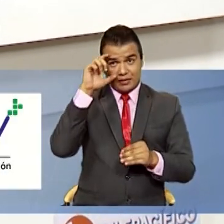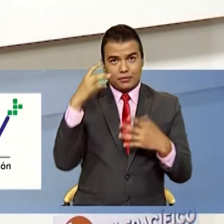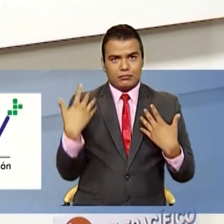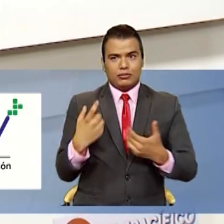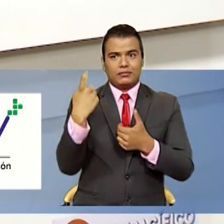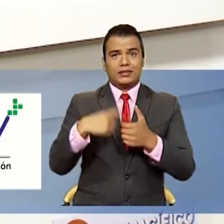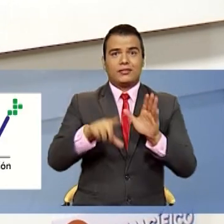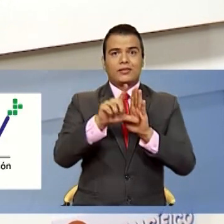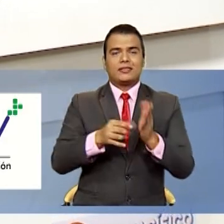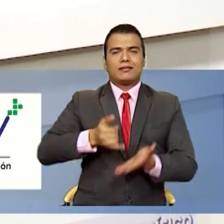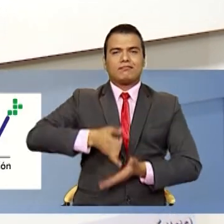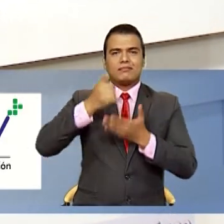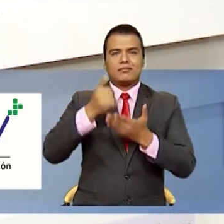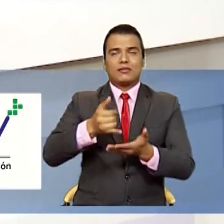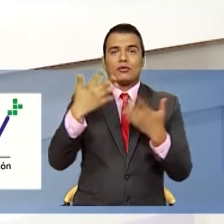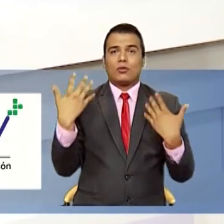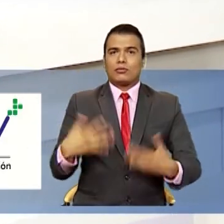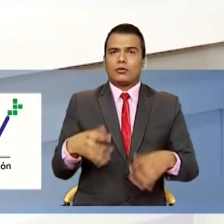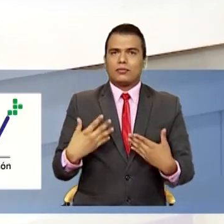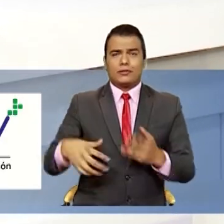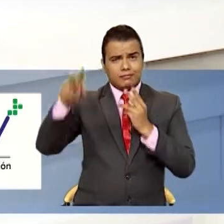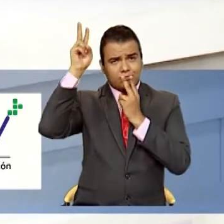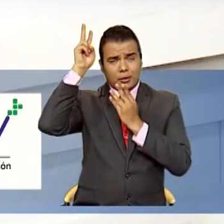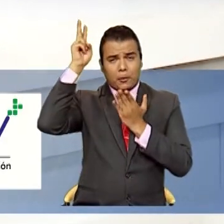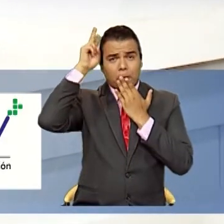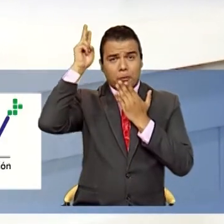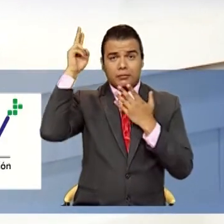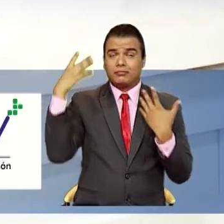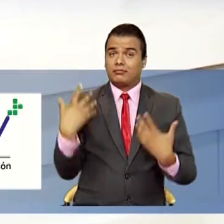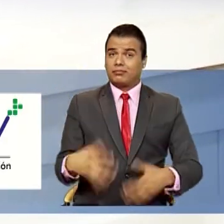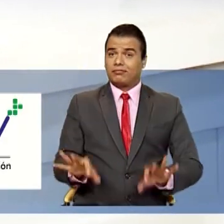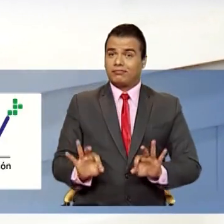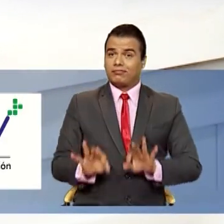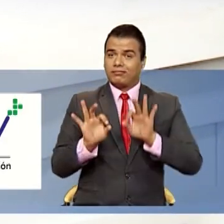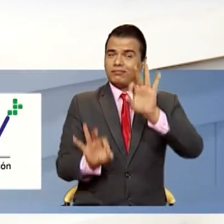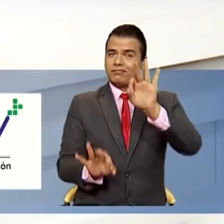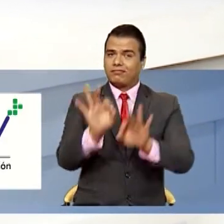noticiero regional como uno de los mejores en su género en Colombia.